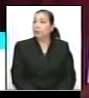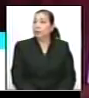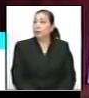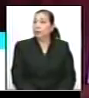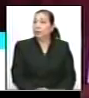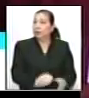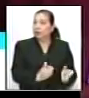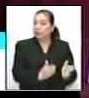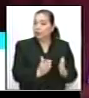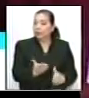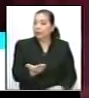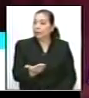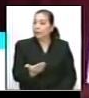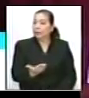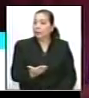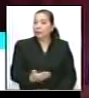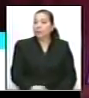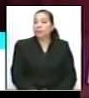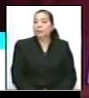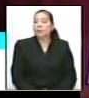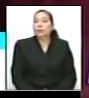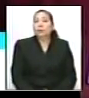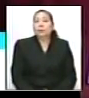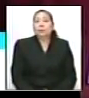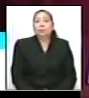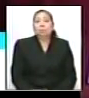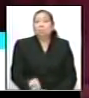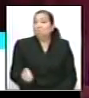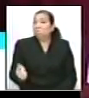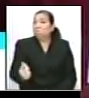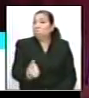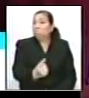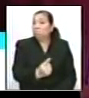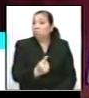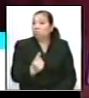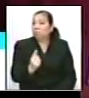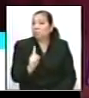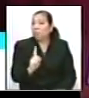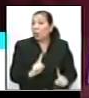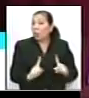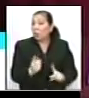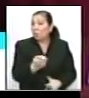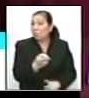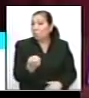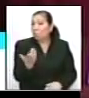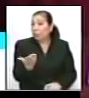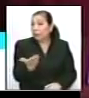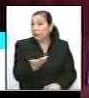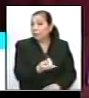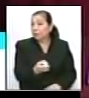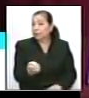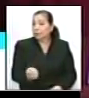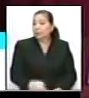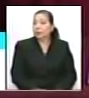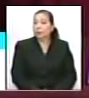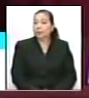pasamos a sección pedidos. ¿Algún congresista desea realizar algún pedido?